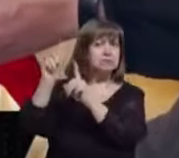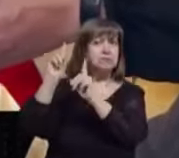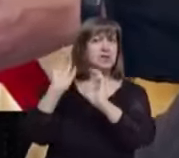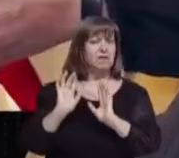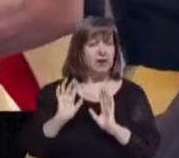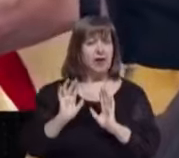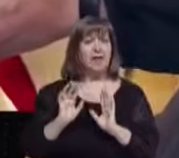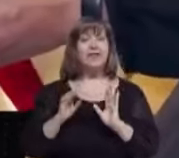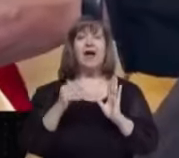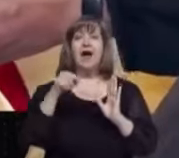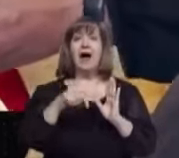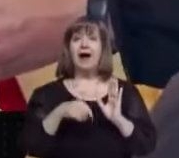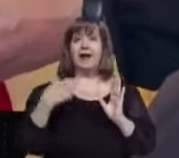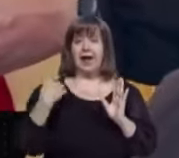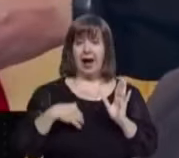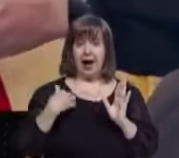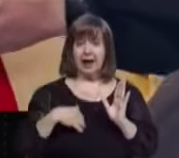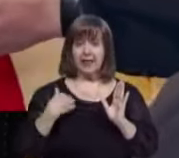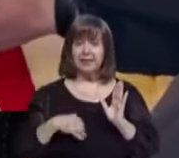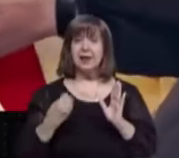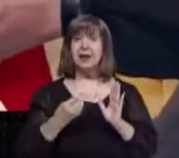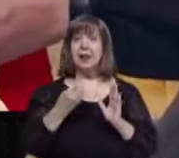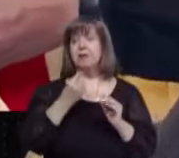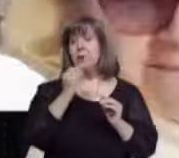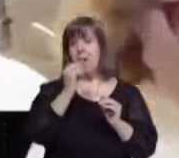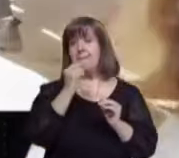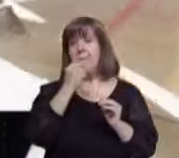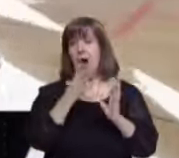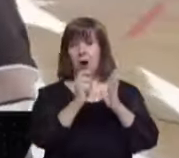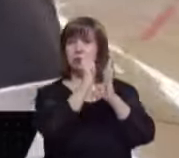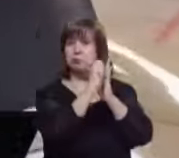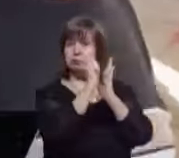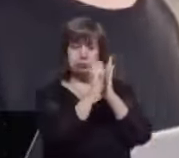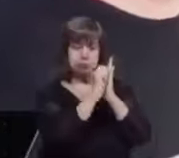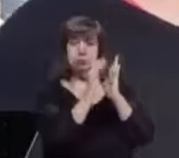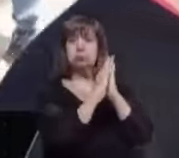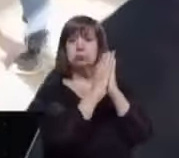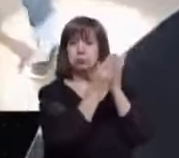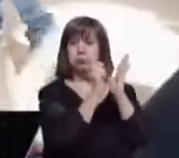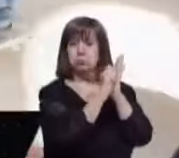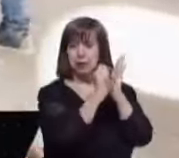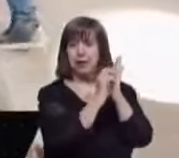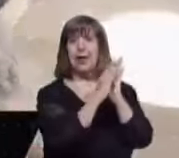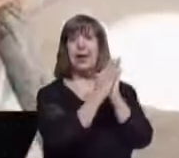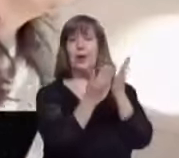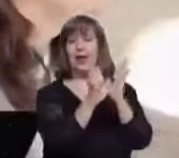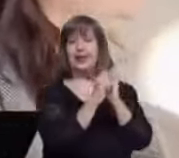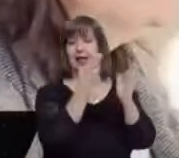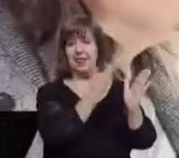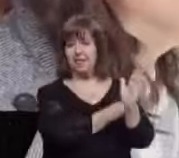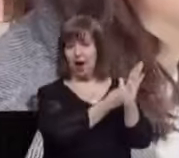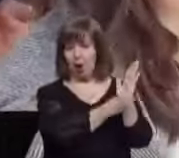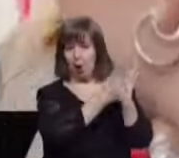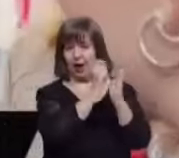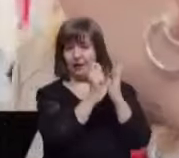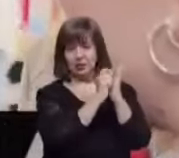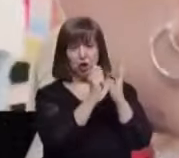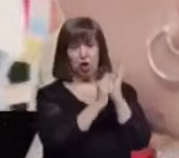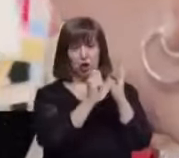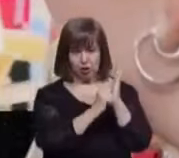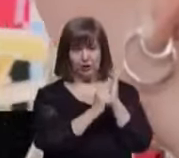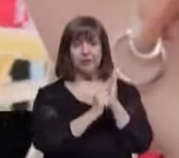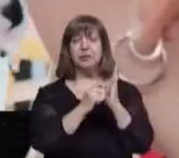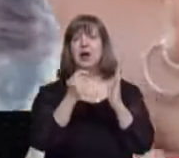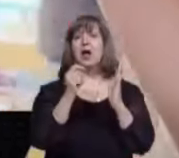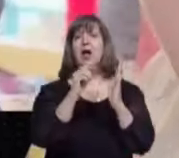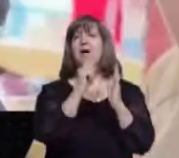se registra, el registro nominal también ha ayudado a estar más seguros de los números que tenemos. Las vacunas